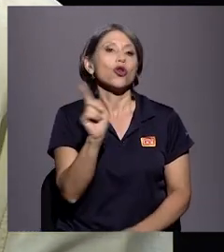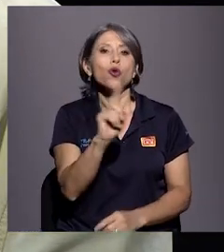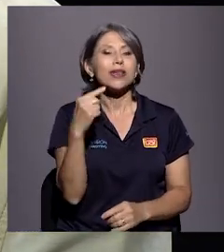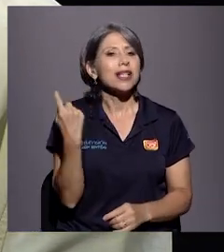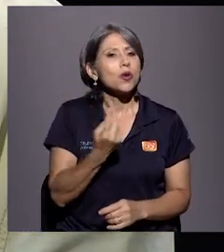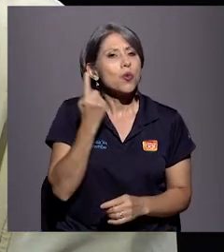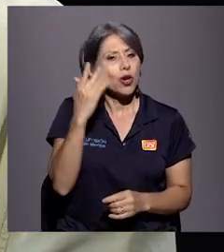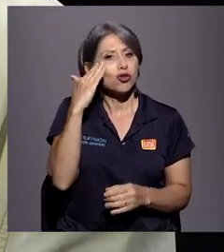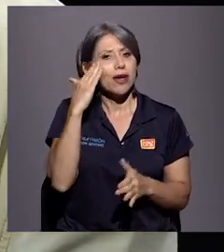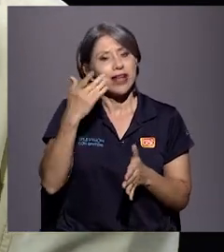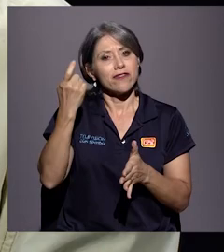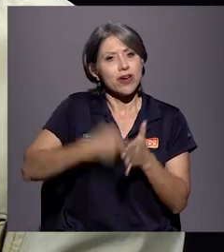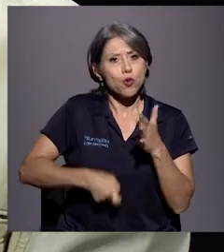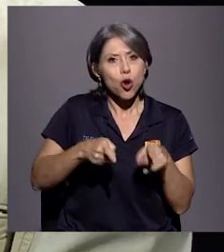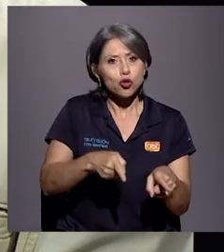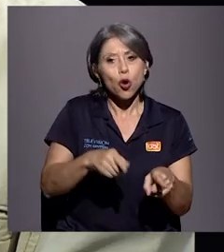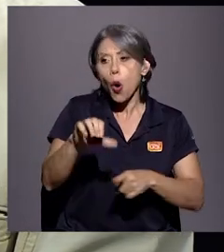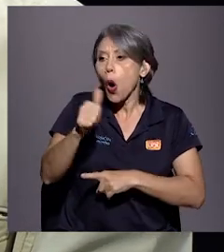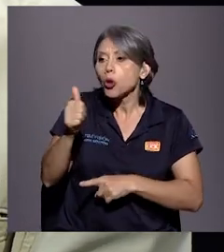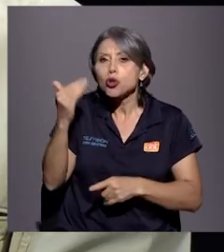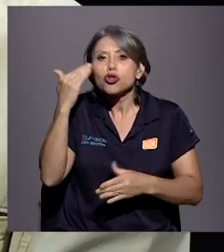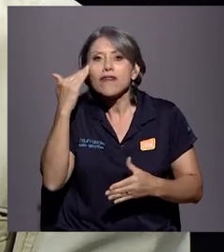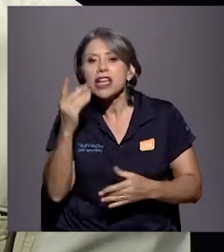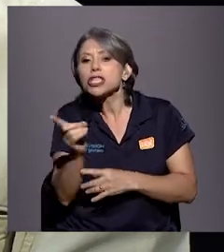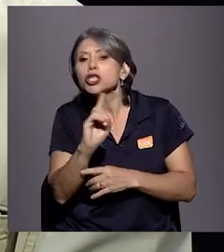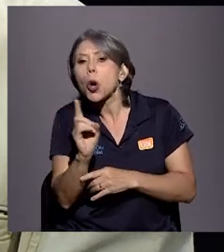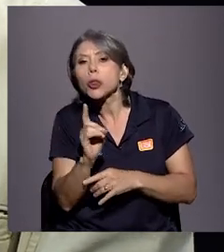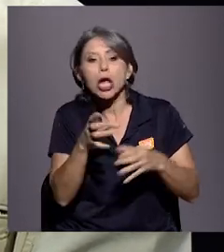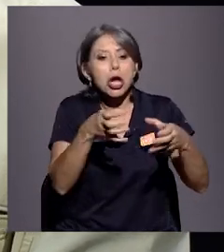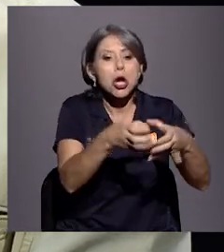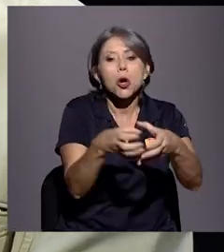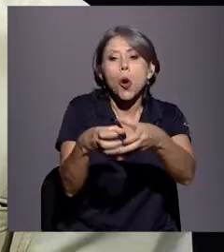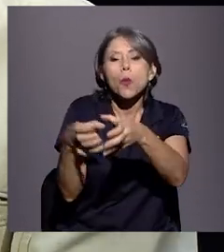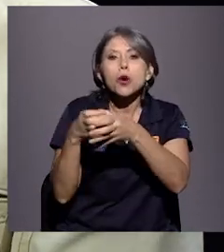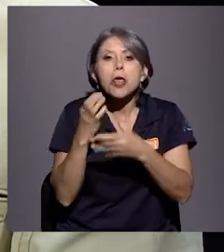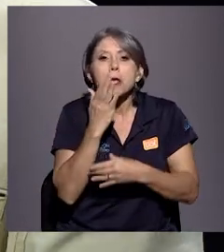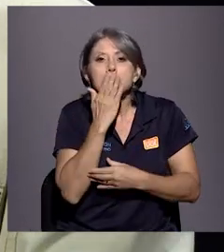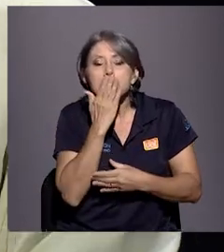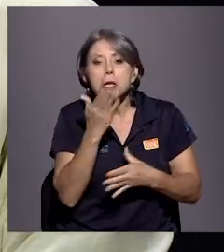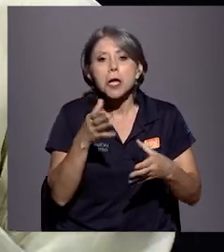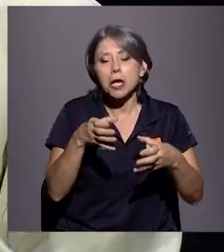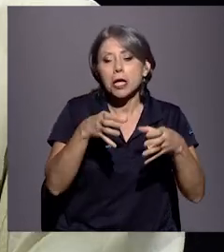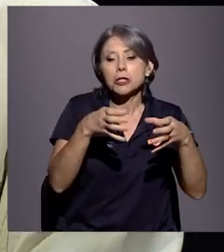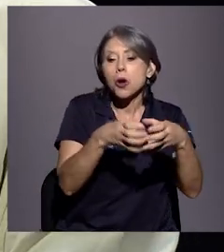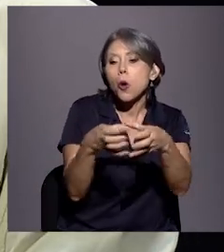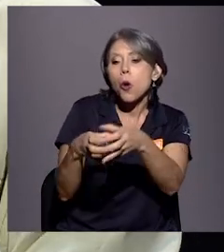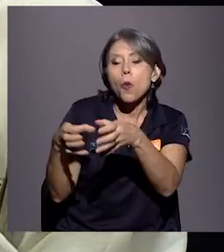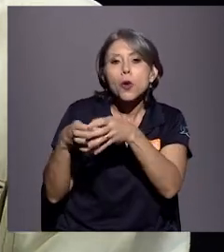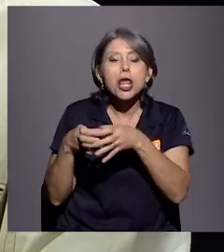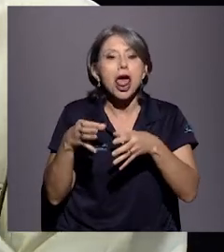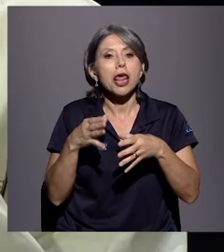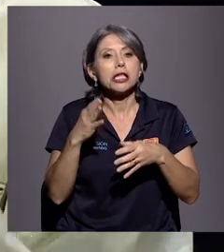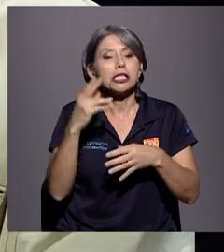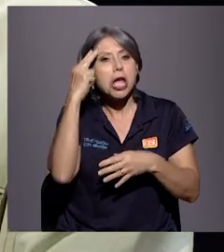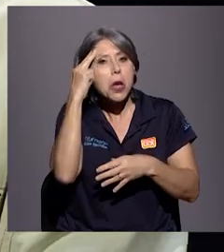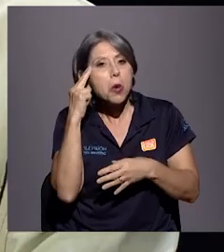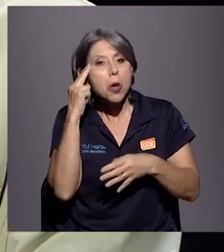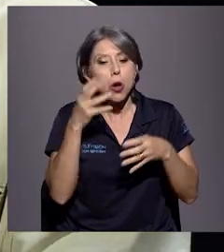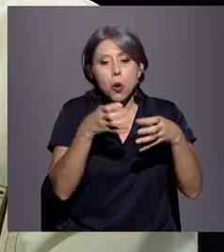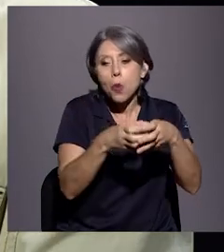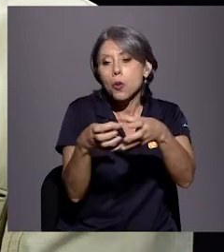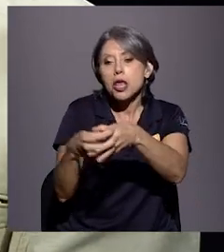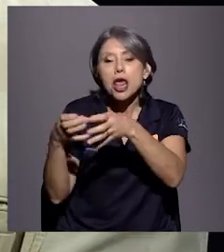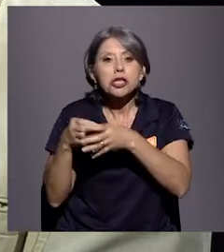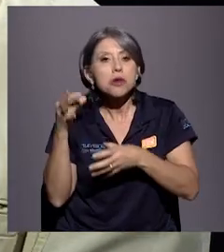saber riguroso. Hay otros saberes en las comunidades indígenas, quelombolas, afro, de mujeres populares,